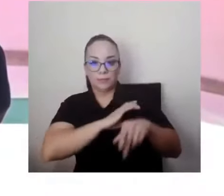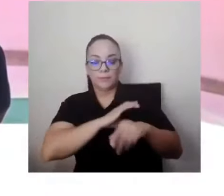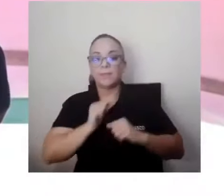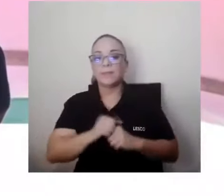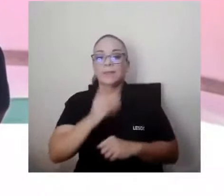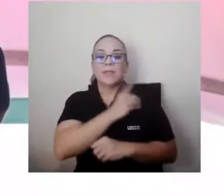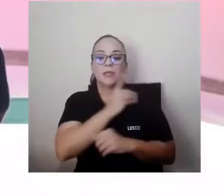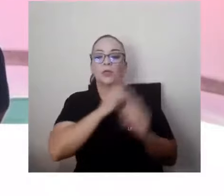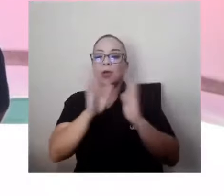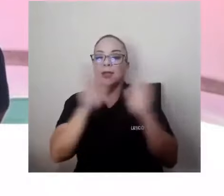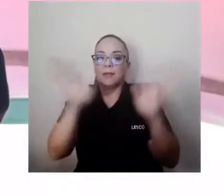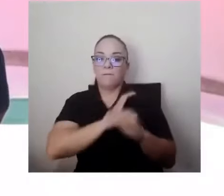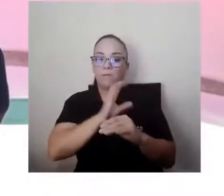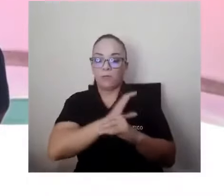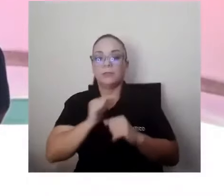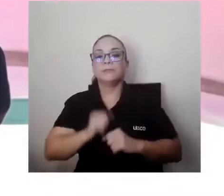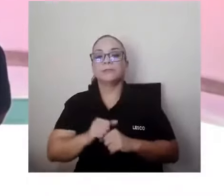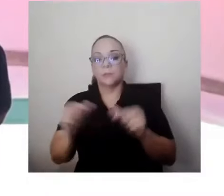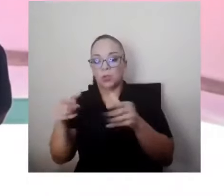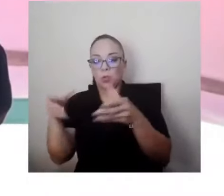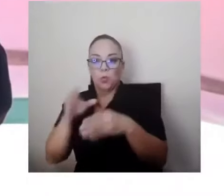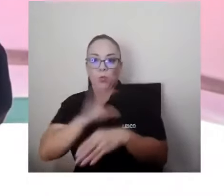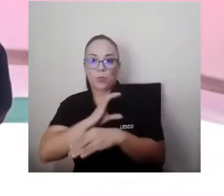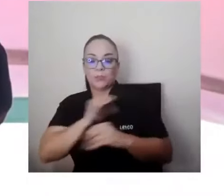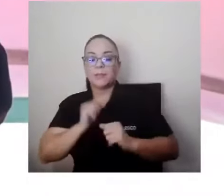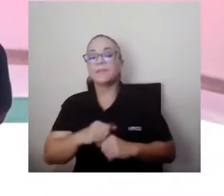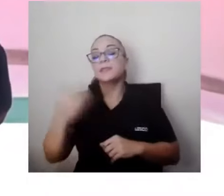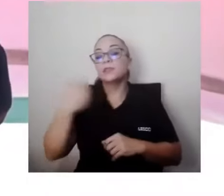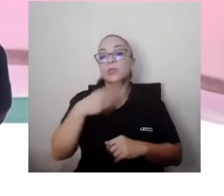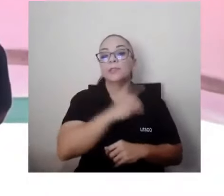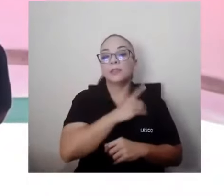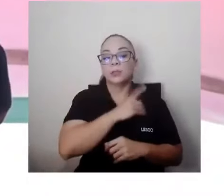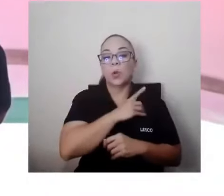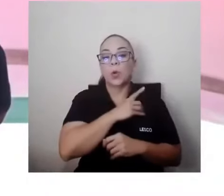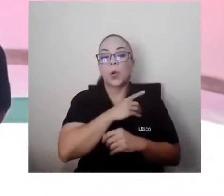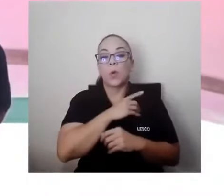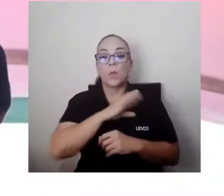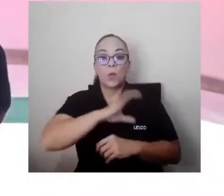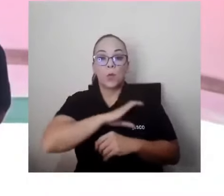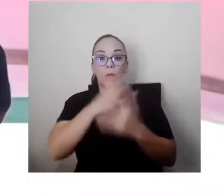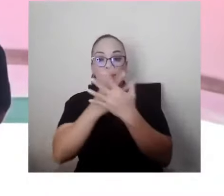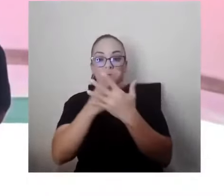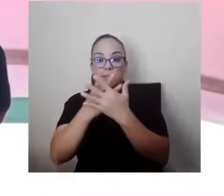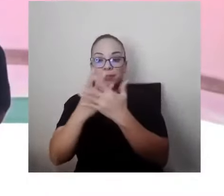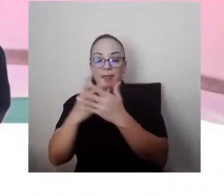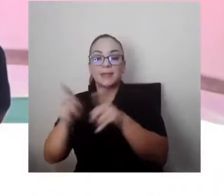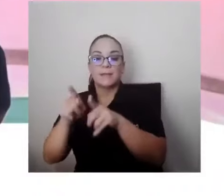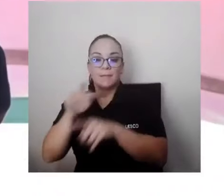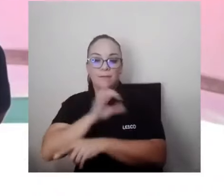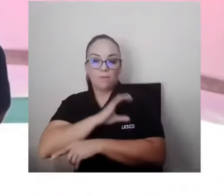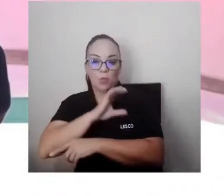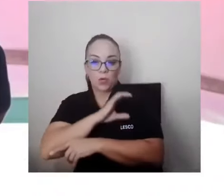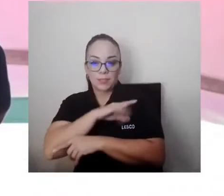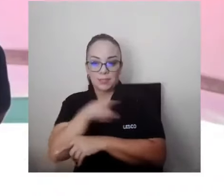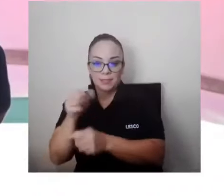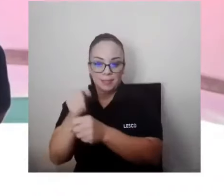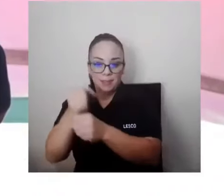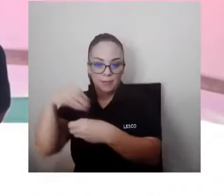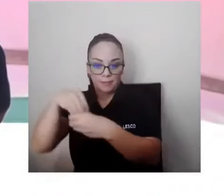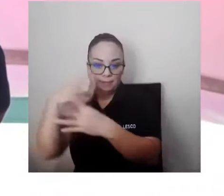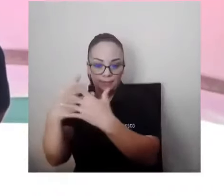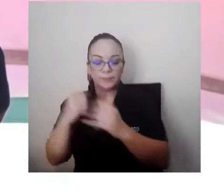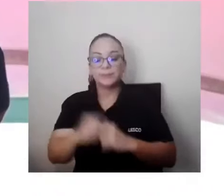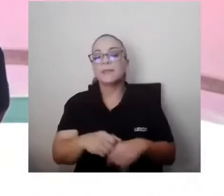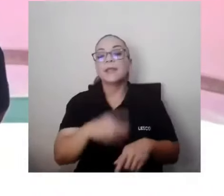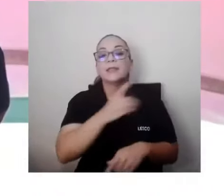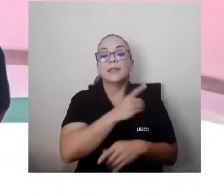y oficiales, señor director de la Policía Penitenciaria y oficiales, señor director del Servicio de